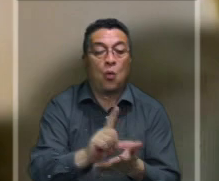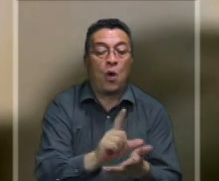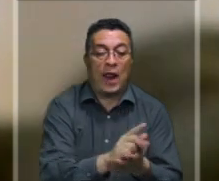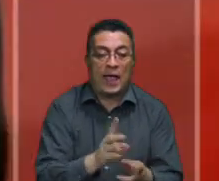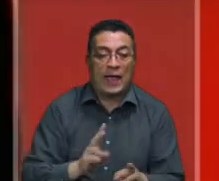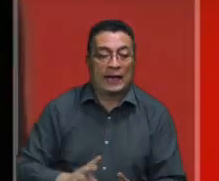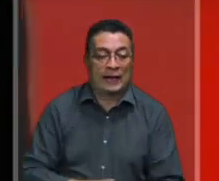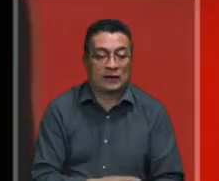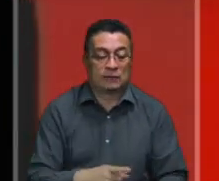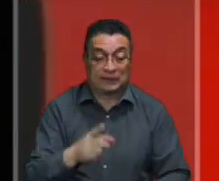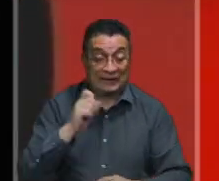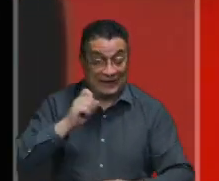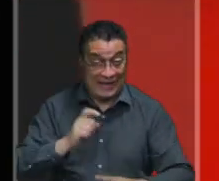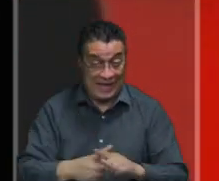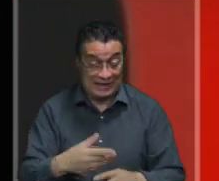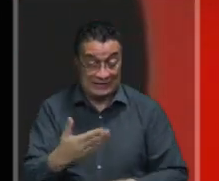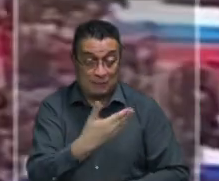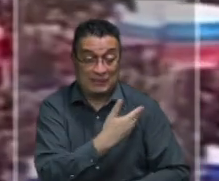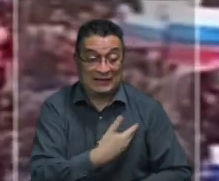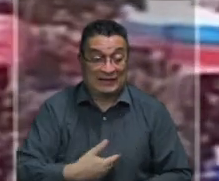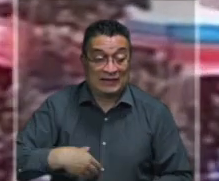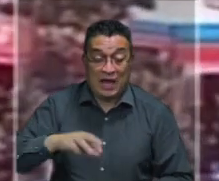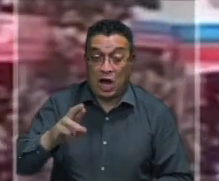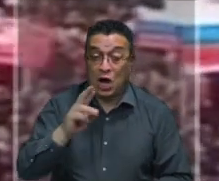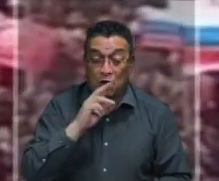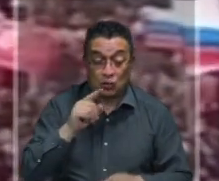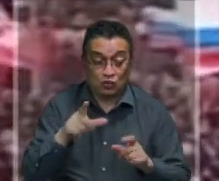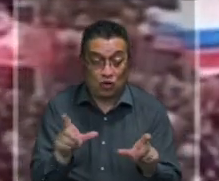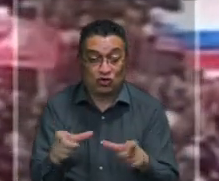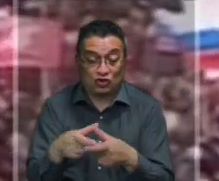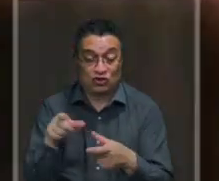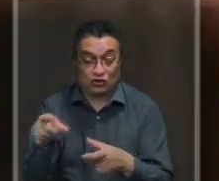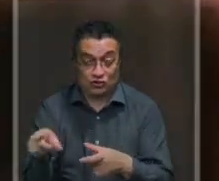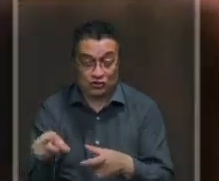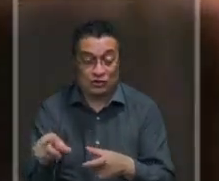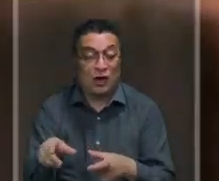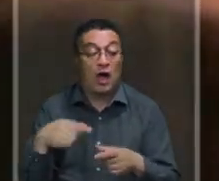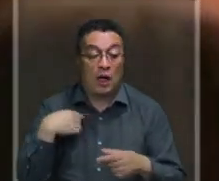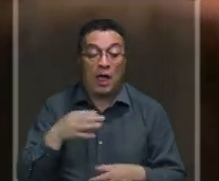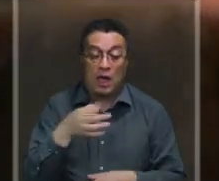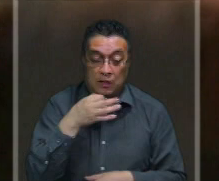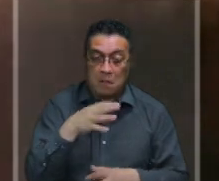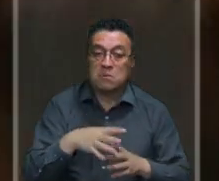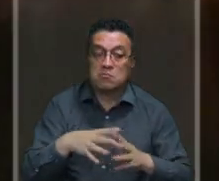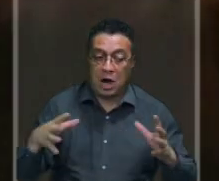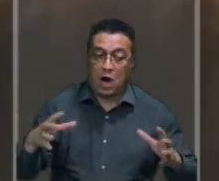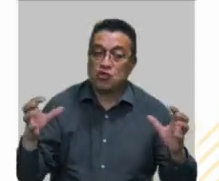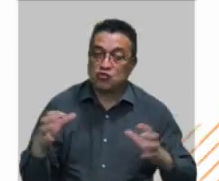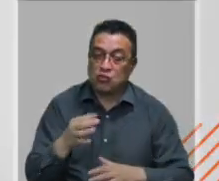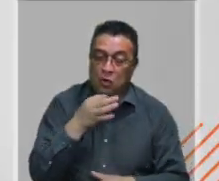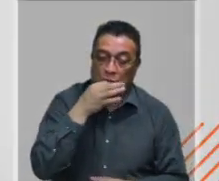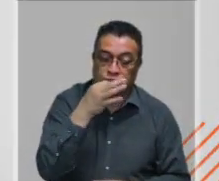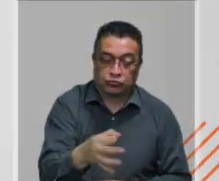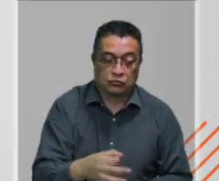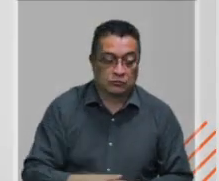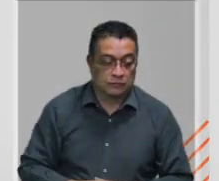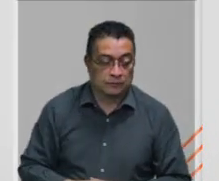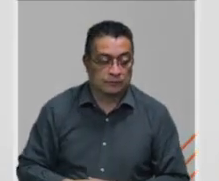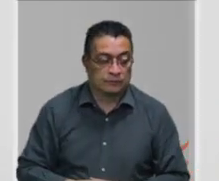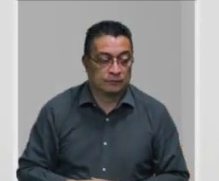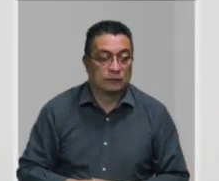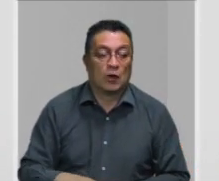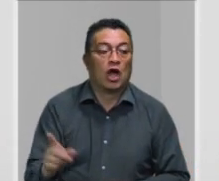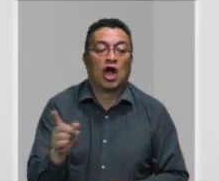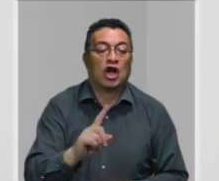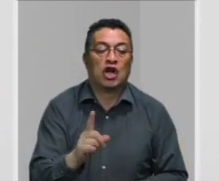El exmandatario ruso y actual vicepresidente del Consejo de Seguridad, Dmitry Medvedev, fue aún más categórico. No hace